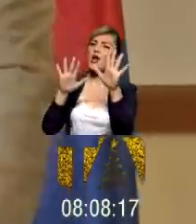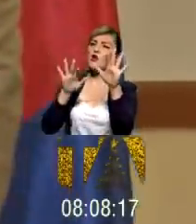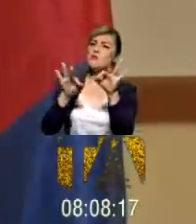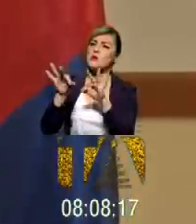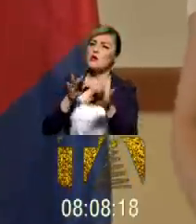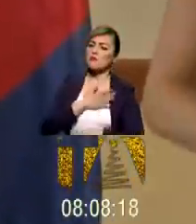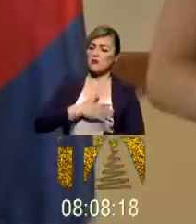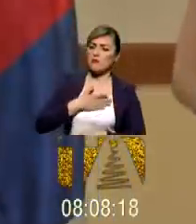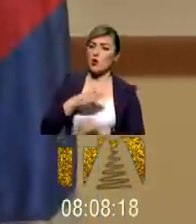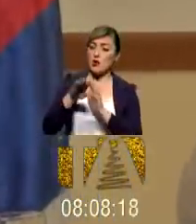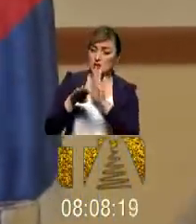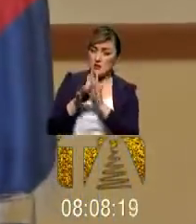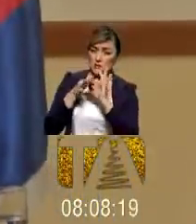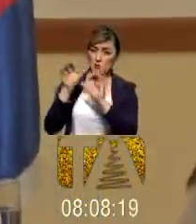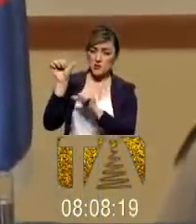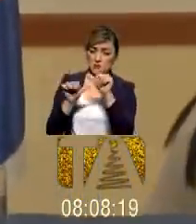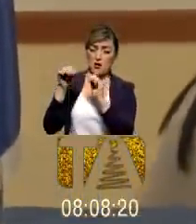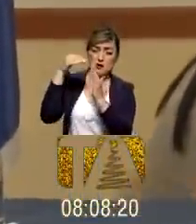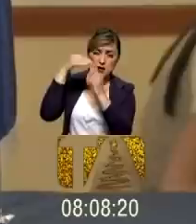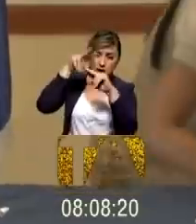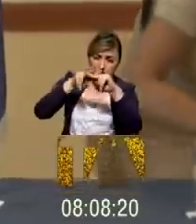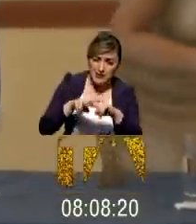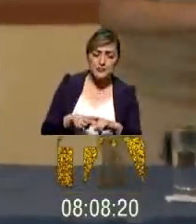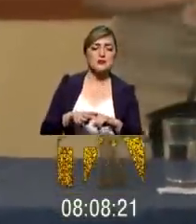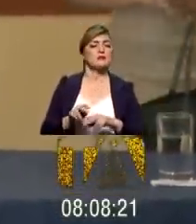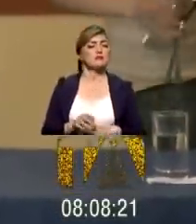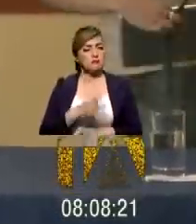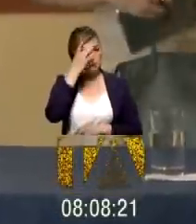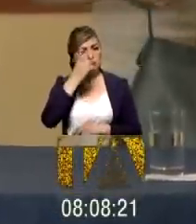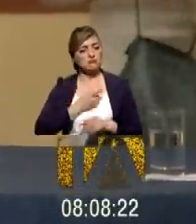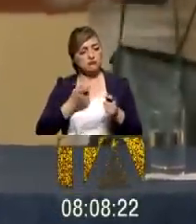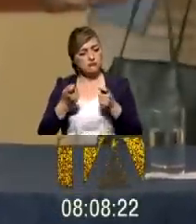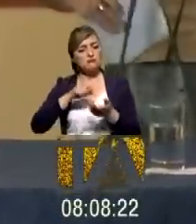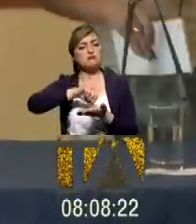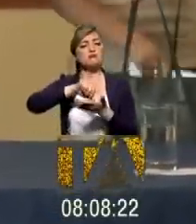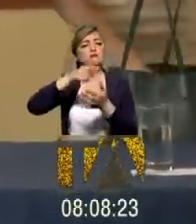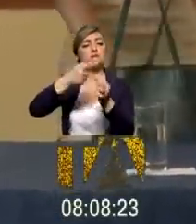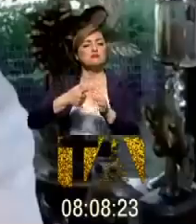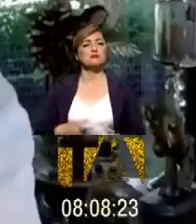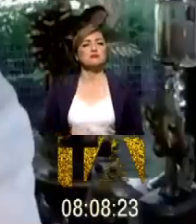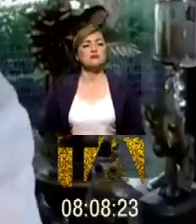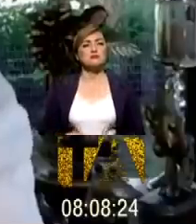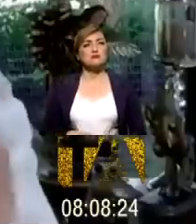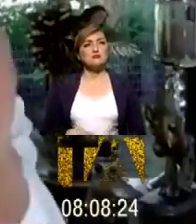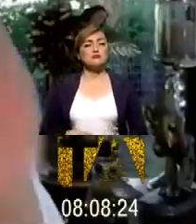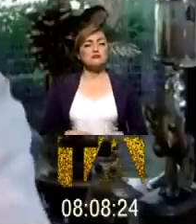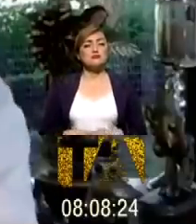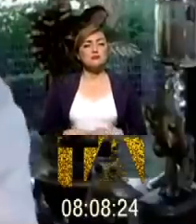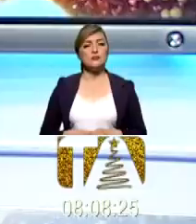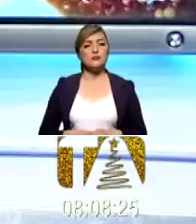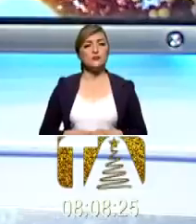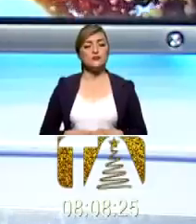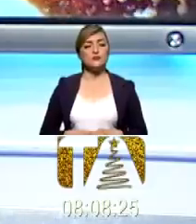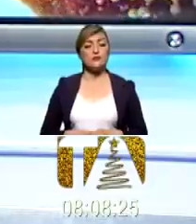la lista de colaboradores que lo están asesorando para la toma de decisiones en el manejo de la ciudad. En Quito, Stephanie Paz, 24